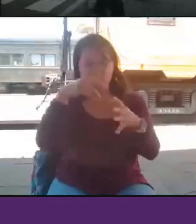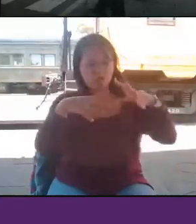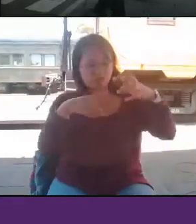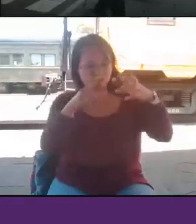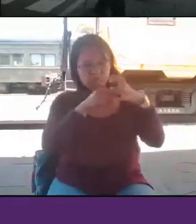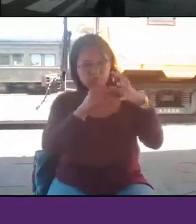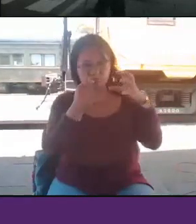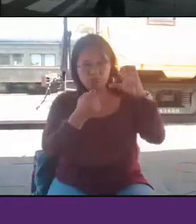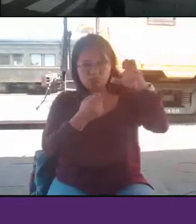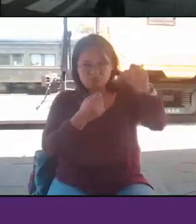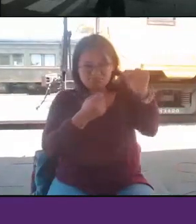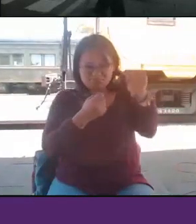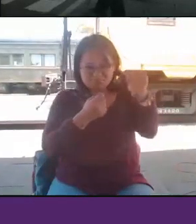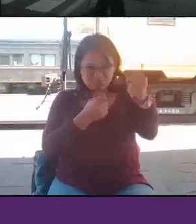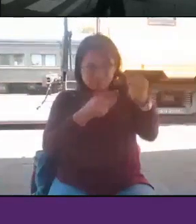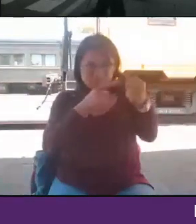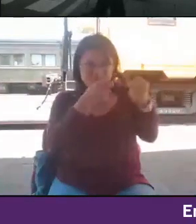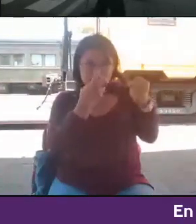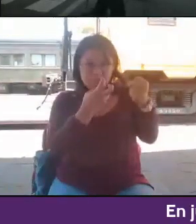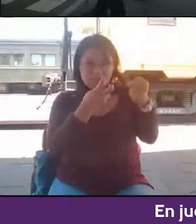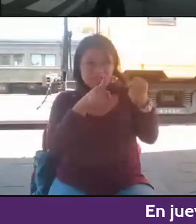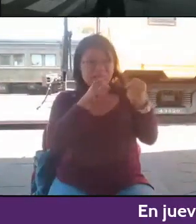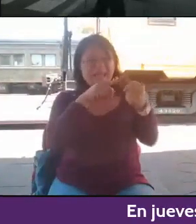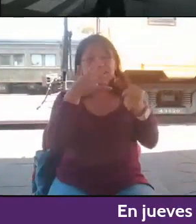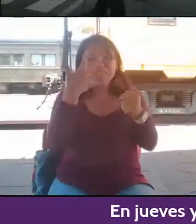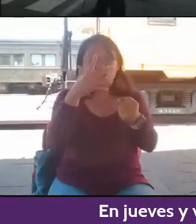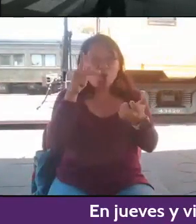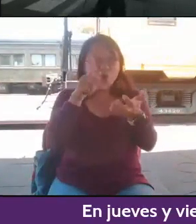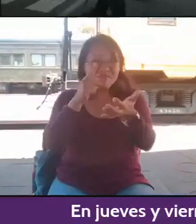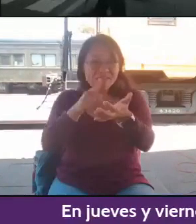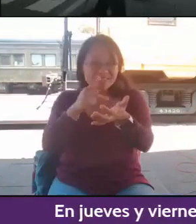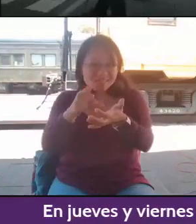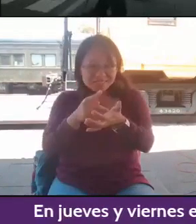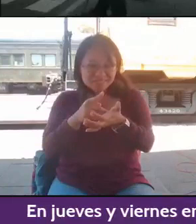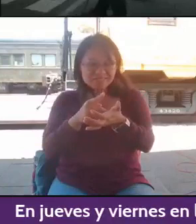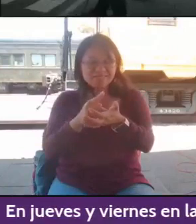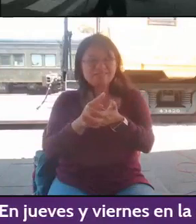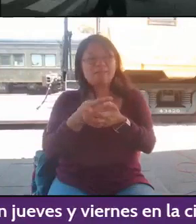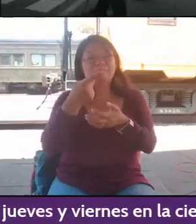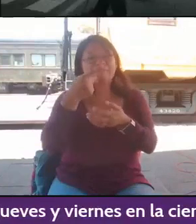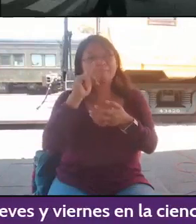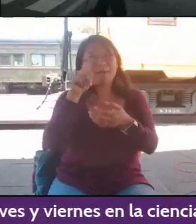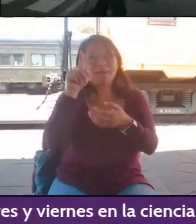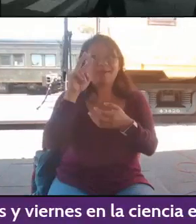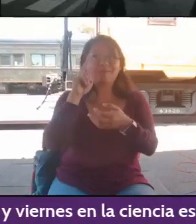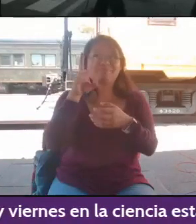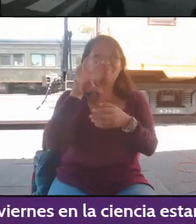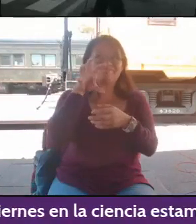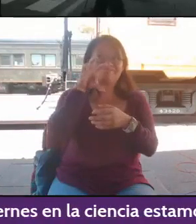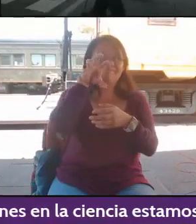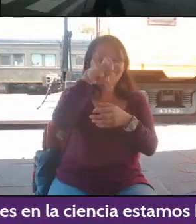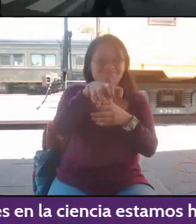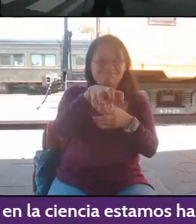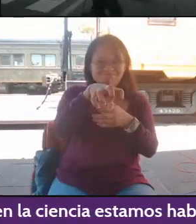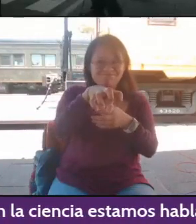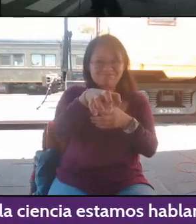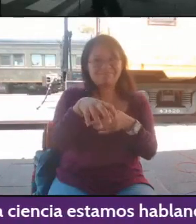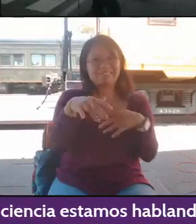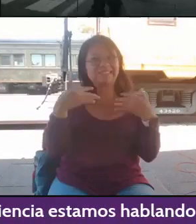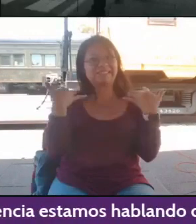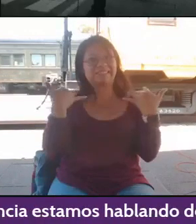Ahora súmenle a la fuerza de un hombre adulto 5 veces cerrando la mano, pero con las garras que ya vieron, entonces estamos en un